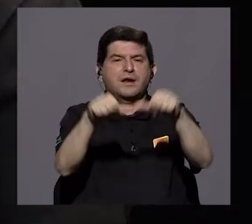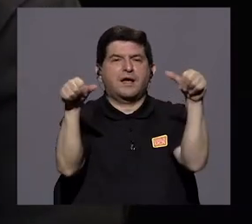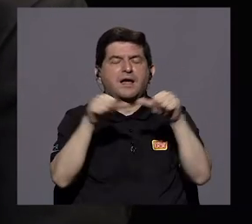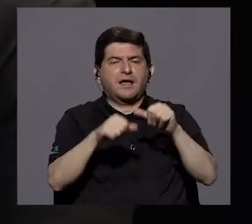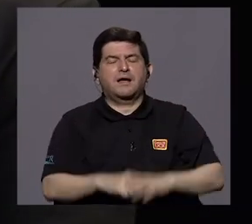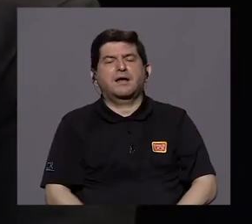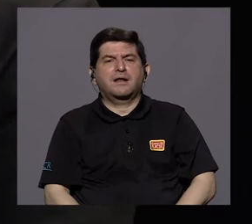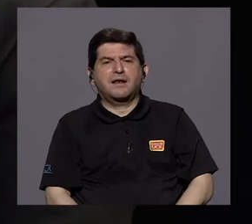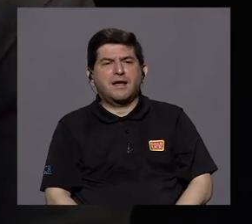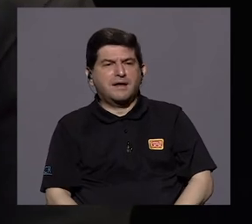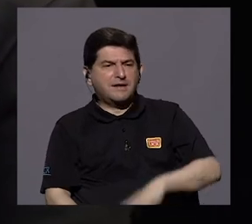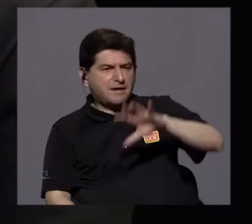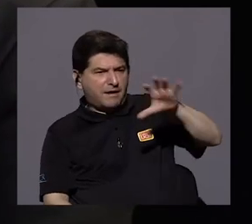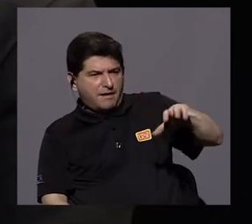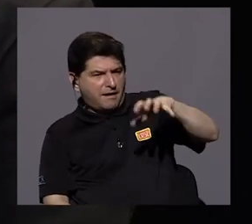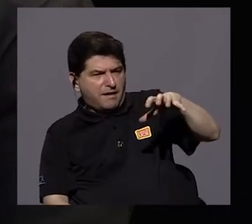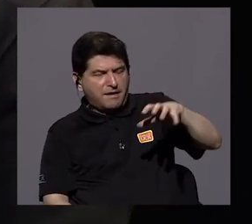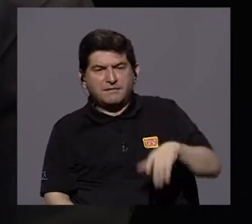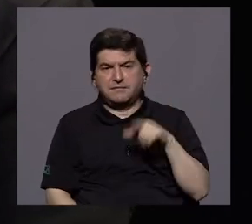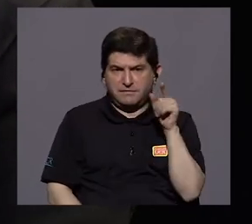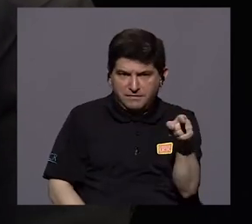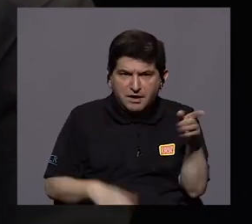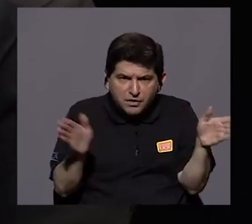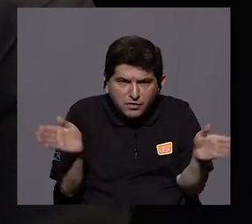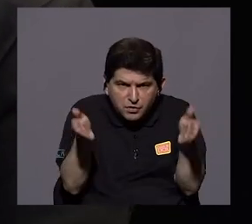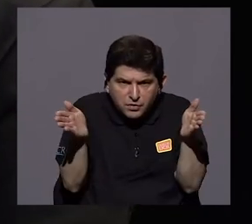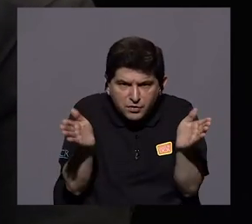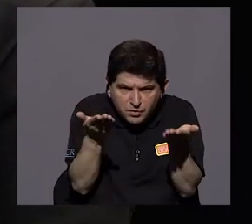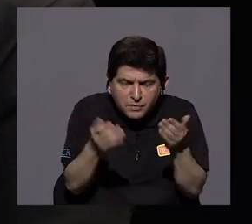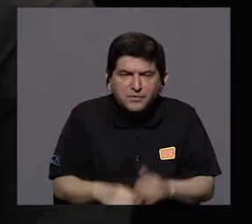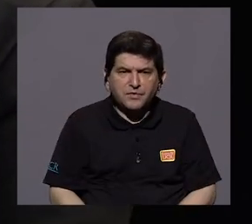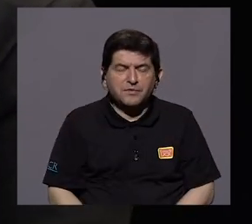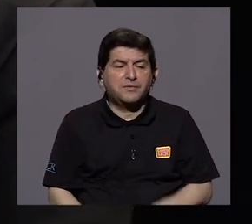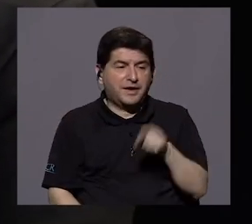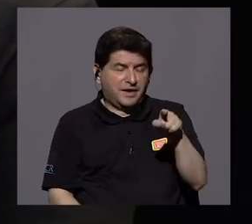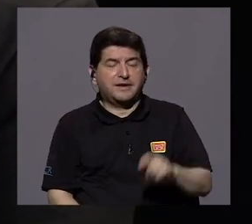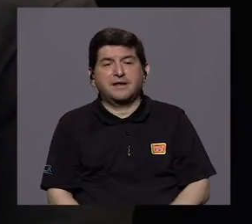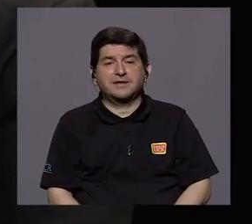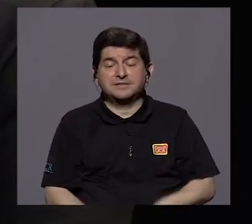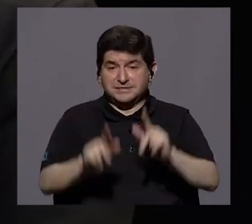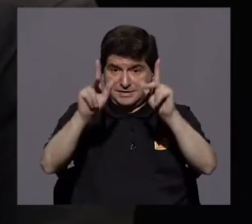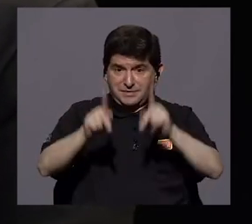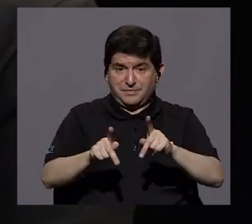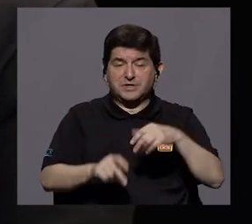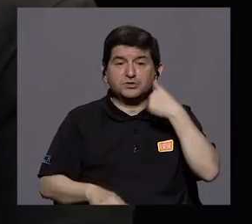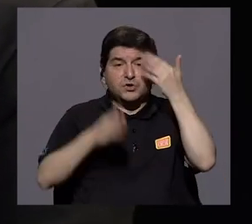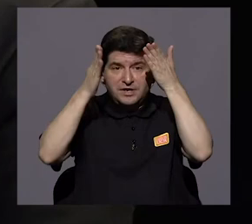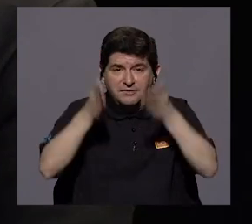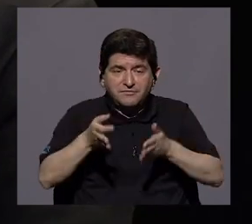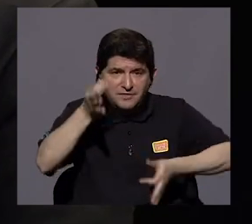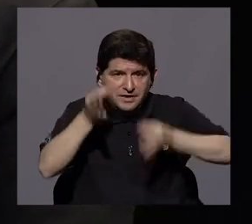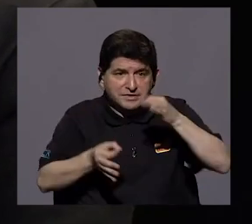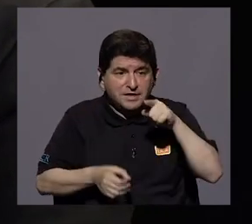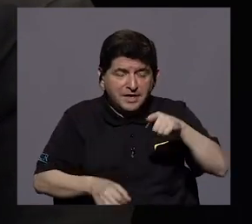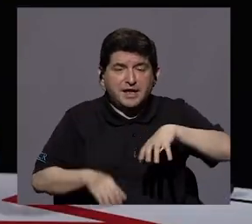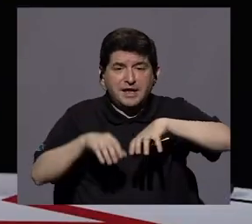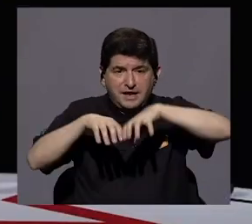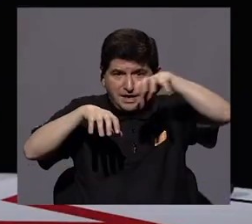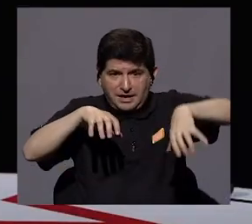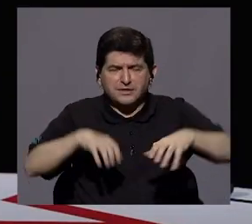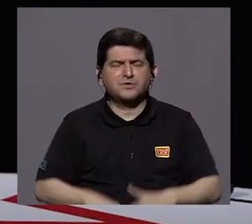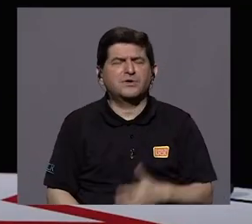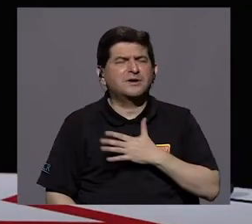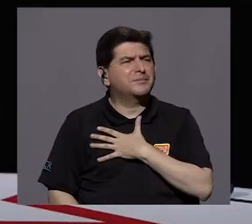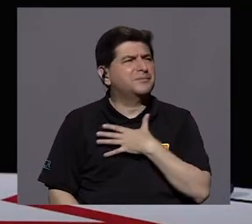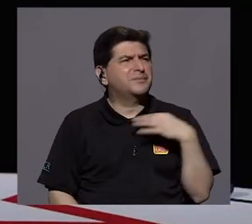la zona atlántica para promover la figura del facilitador judicial en ese cantón. A mí me gusta mucho